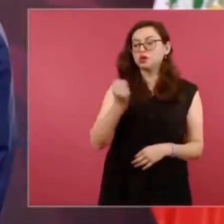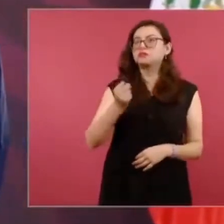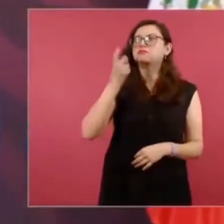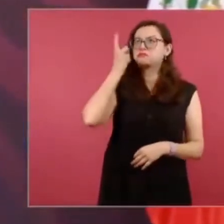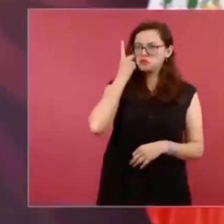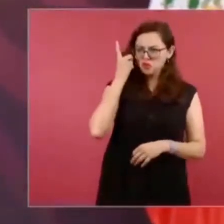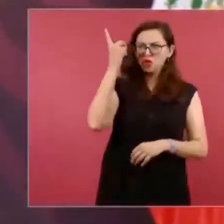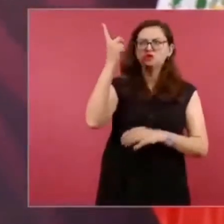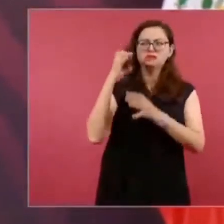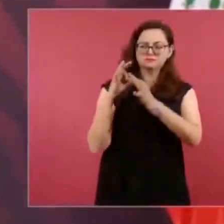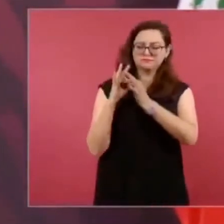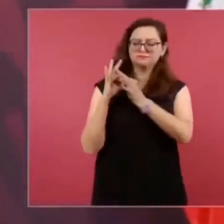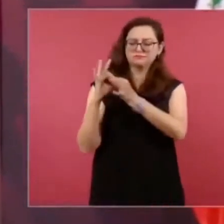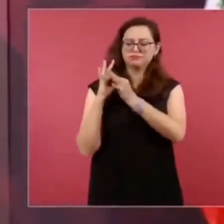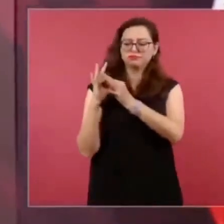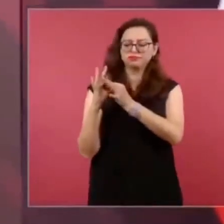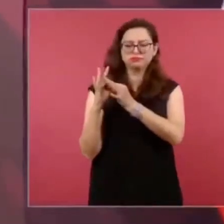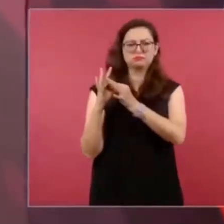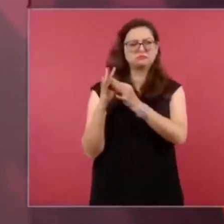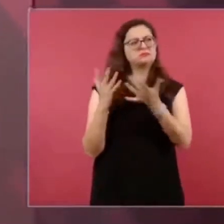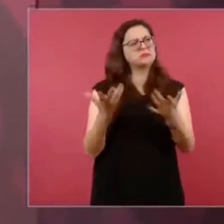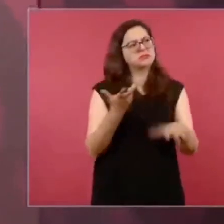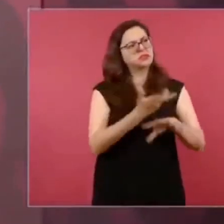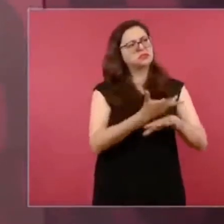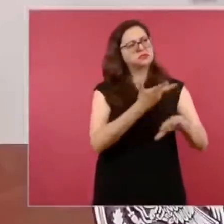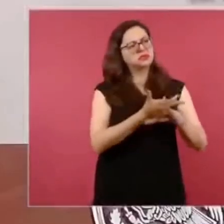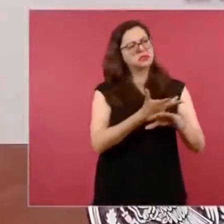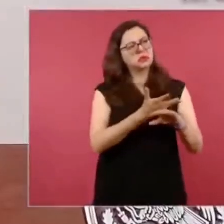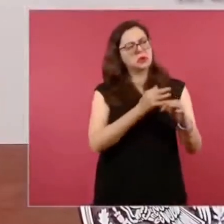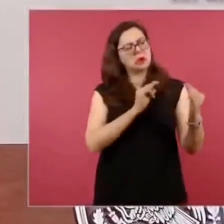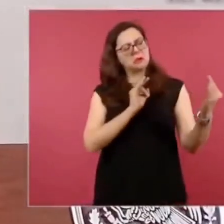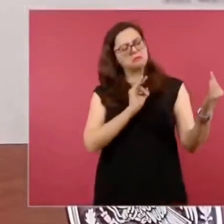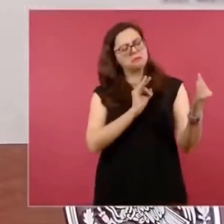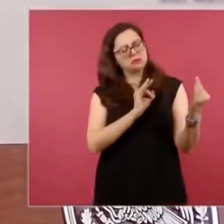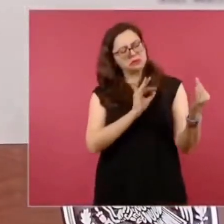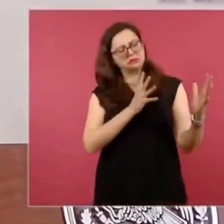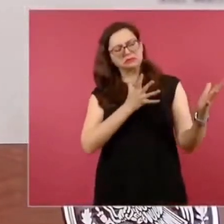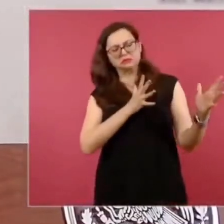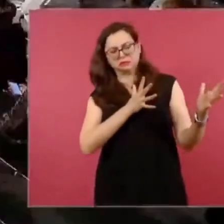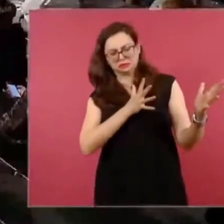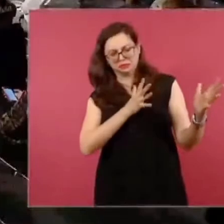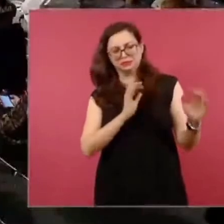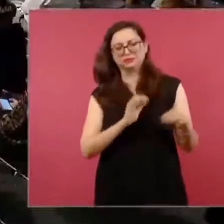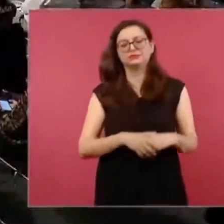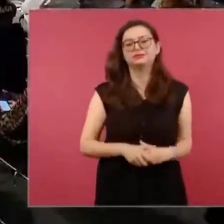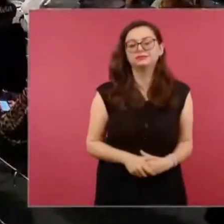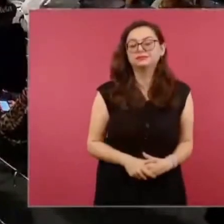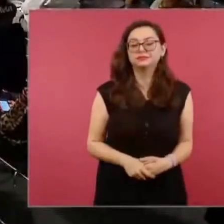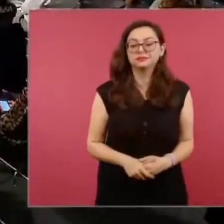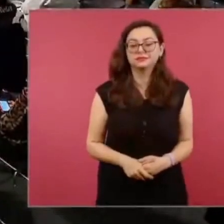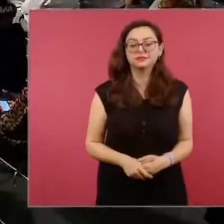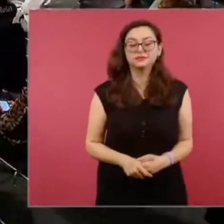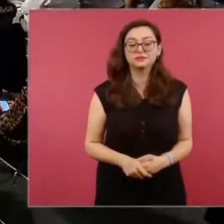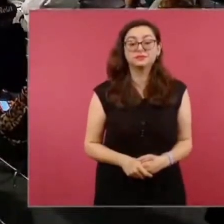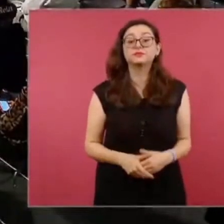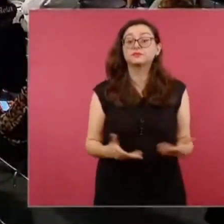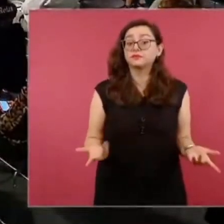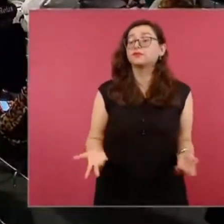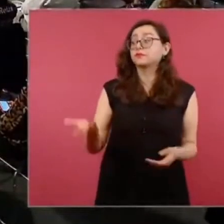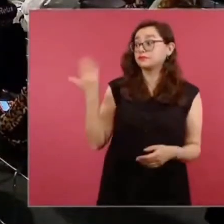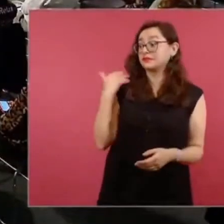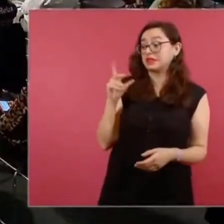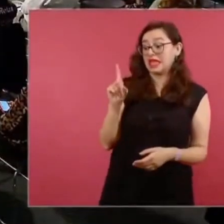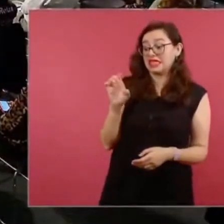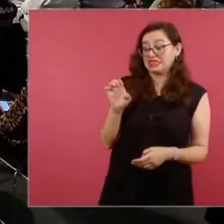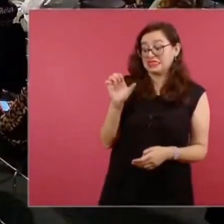Dios y no tan lejos de Estados Unidos. Y este informe de la DEA de hace unos días